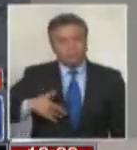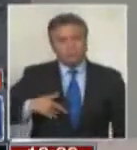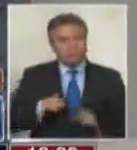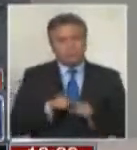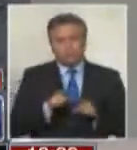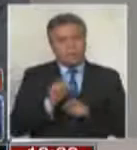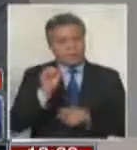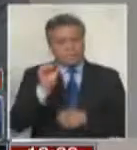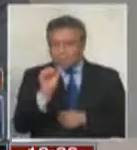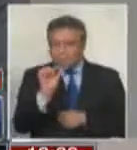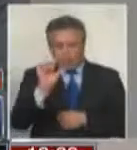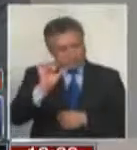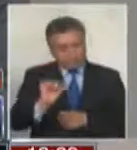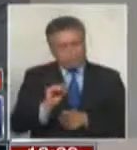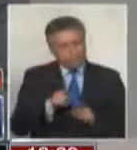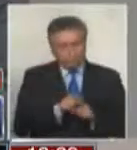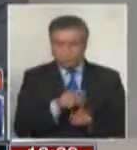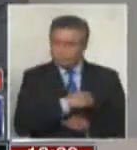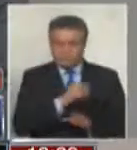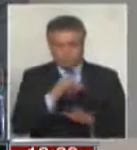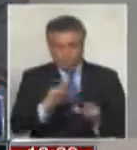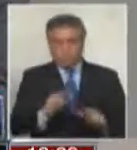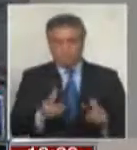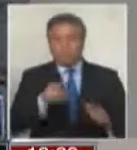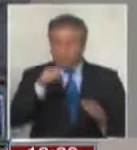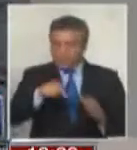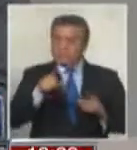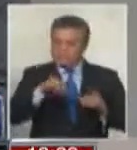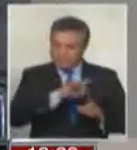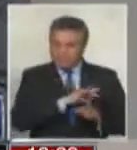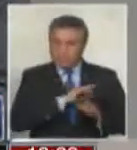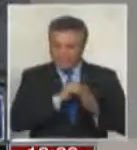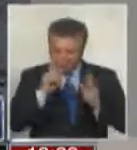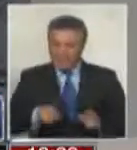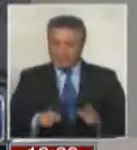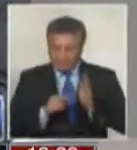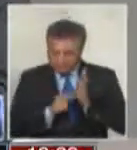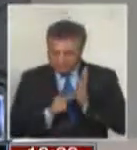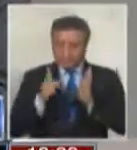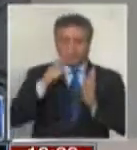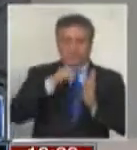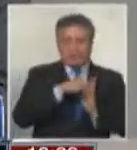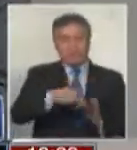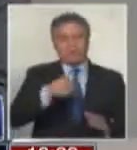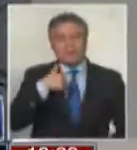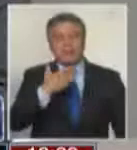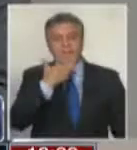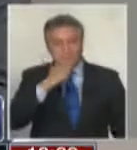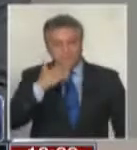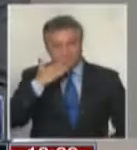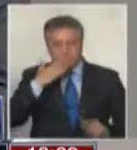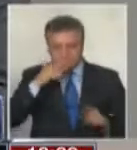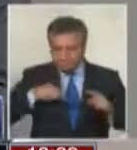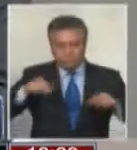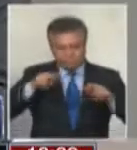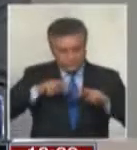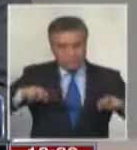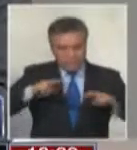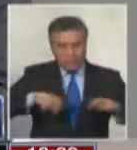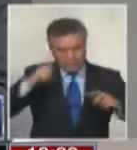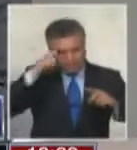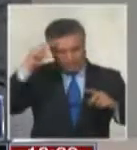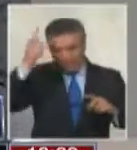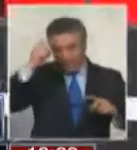debe de una vez dar un salto para potenciar nuestras capacidades en investigación y en innovación